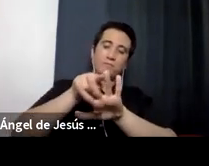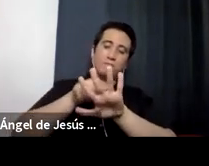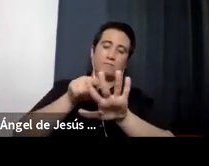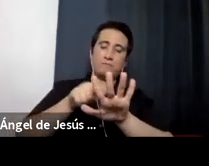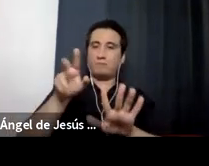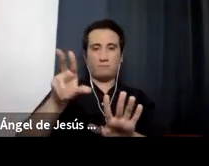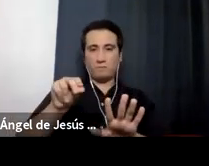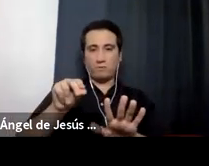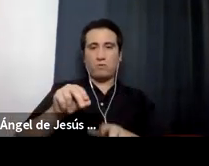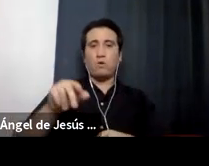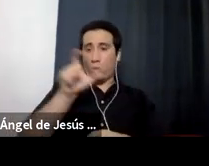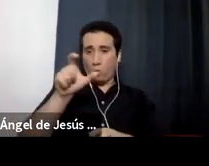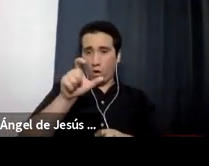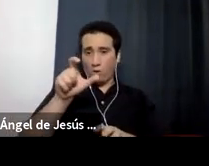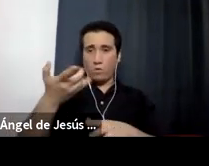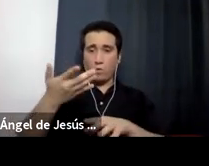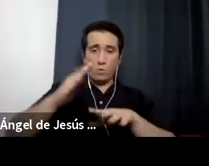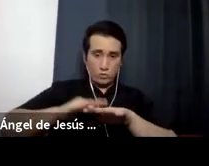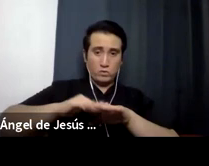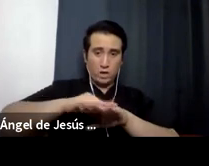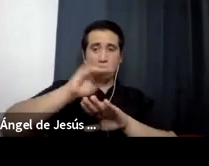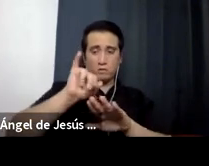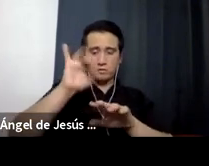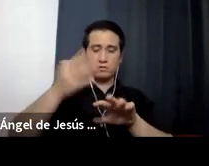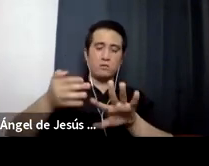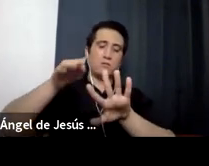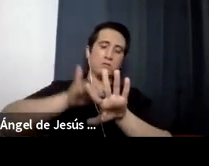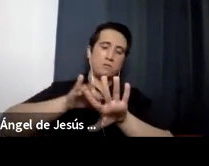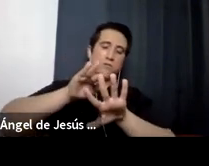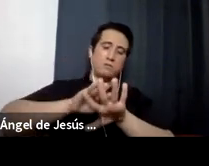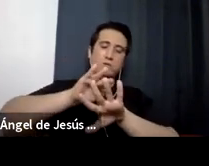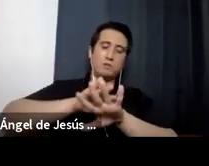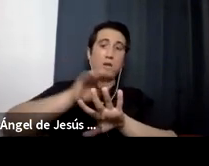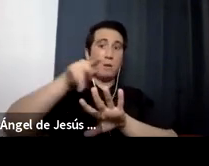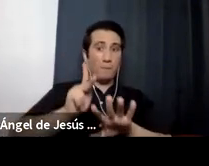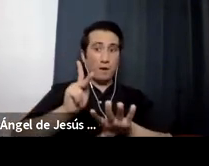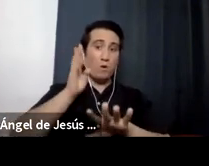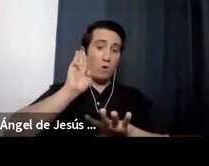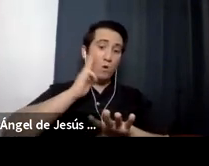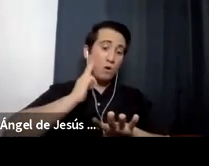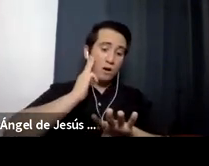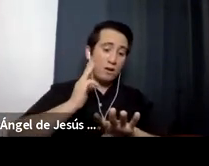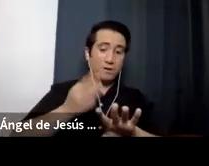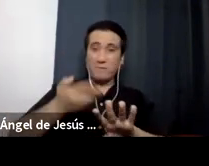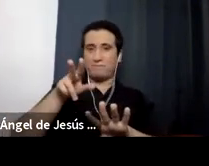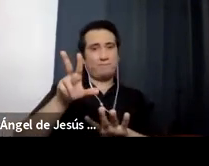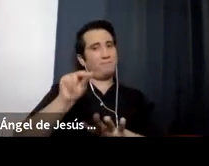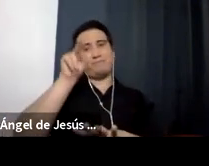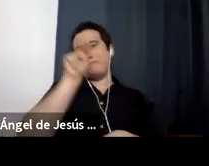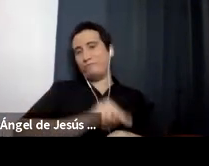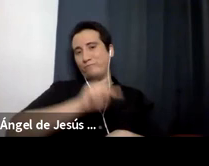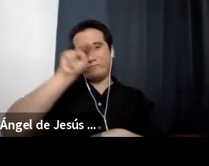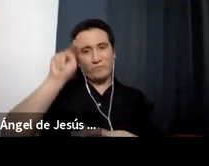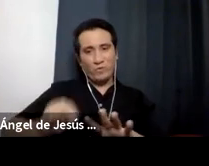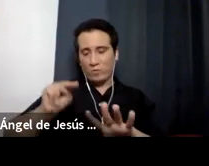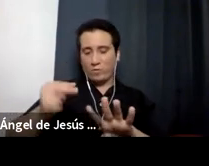secamos, sí secamos entre los dedos de los pies, pero cuando nos ponemos crema, la crema nunca se pone entre los